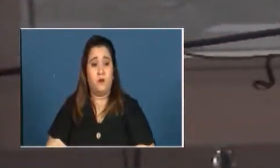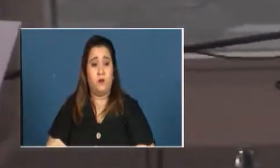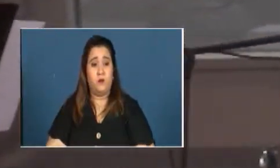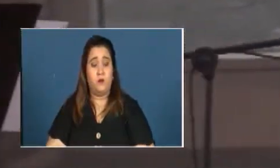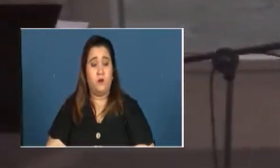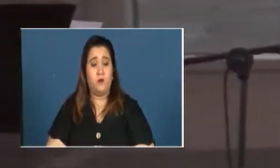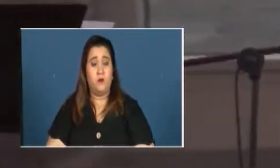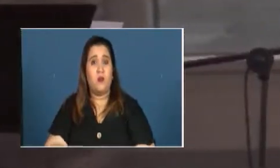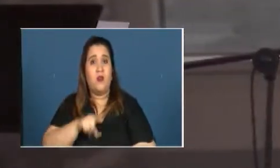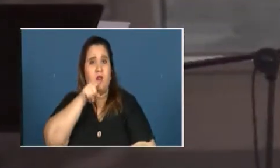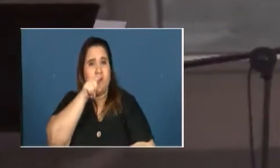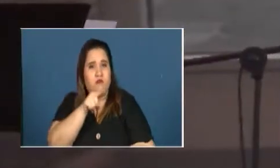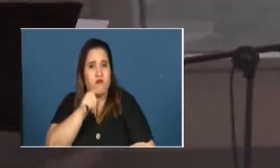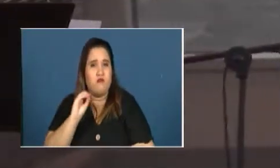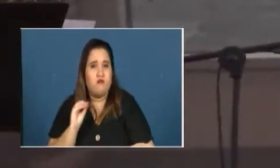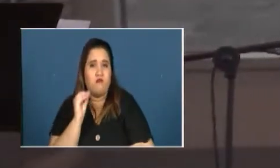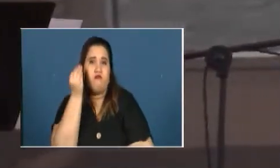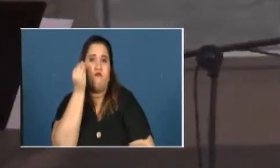Este chico